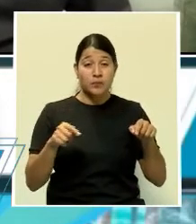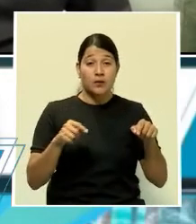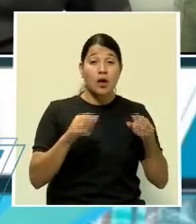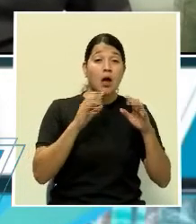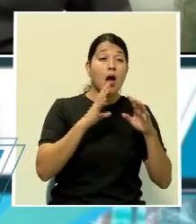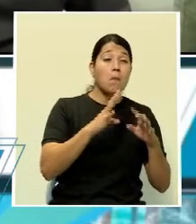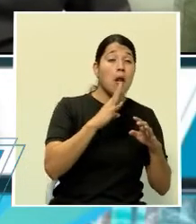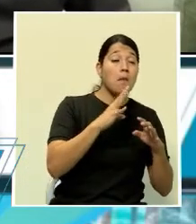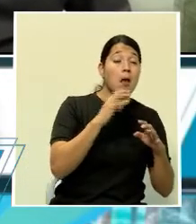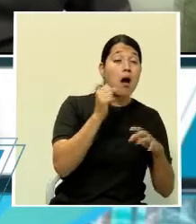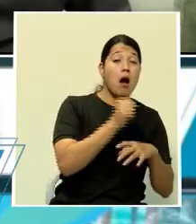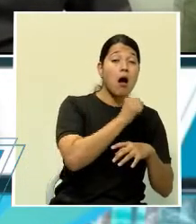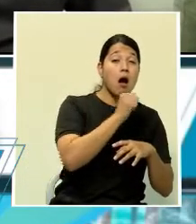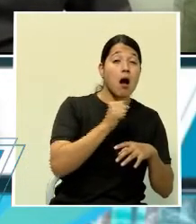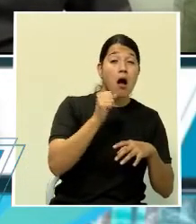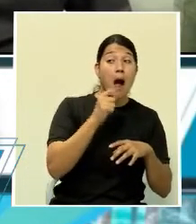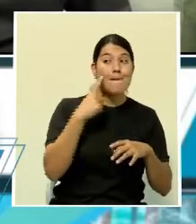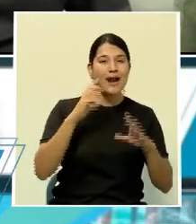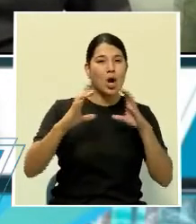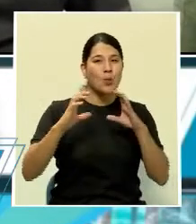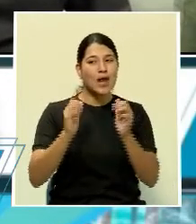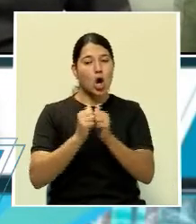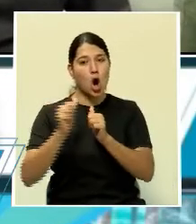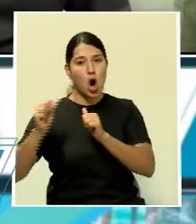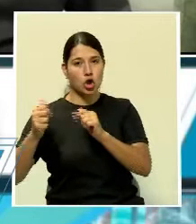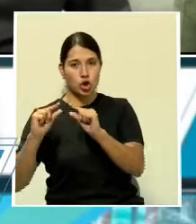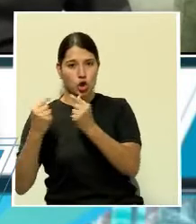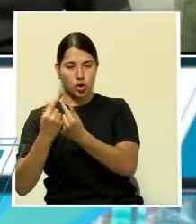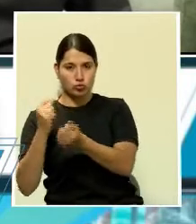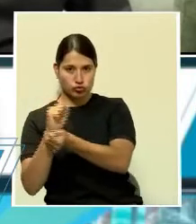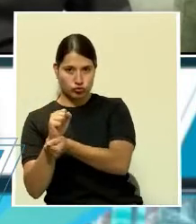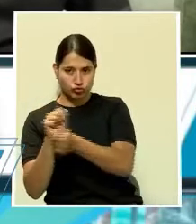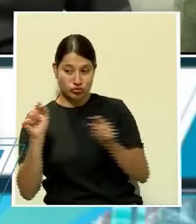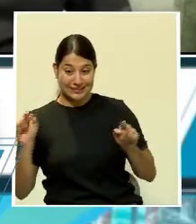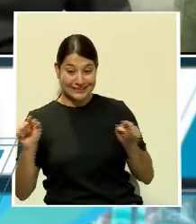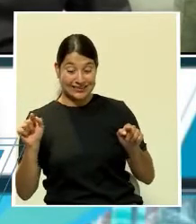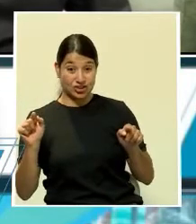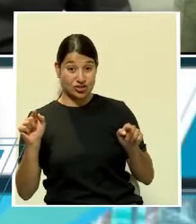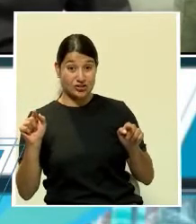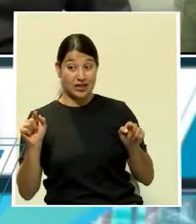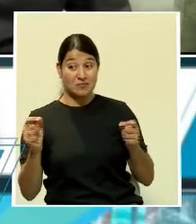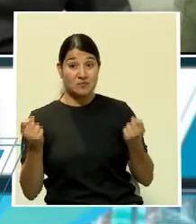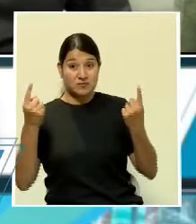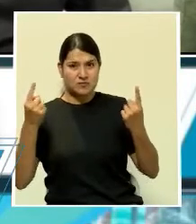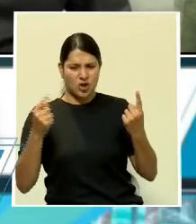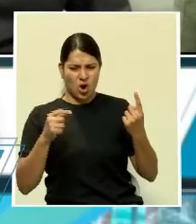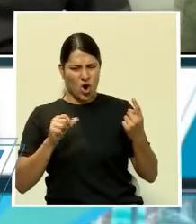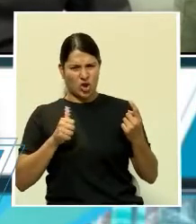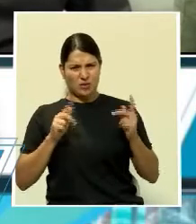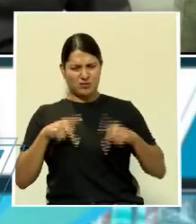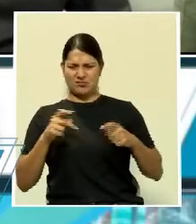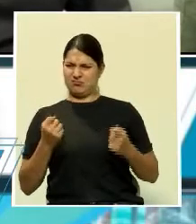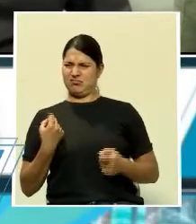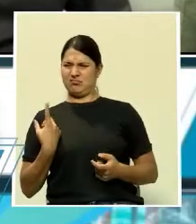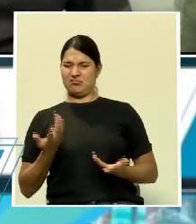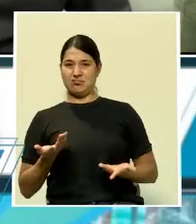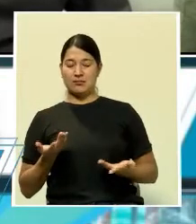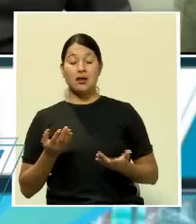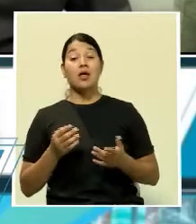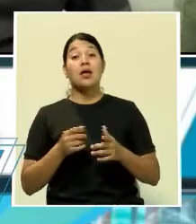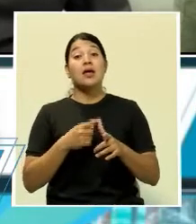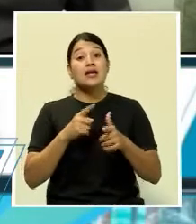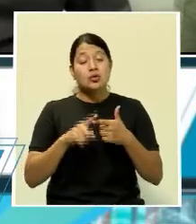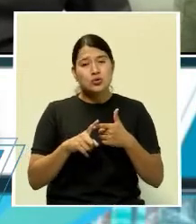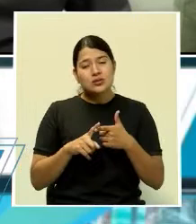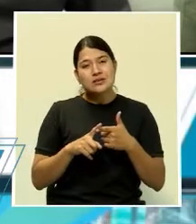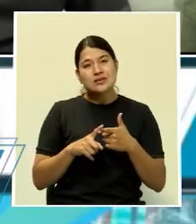fuerza económica fundamental para desarrollar las economías de muchos países como Estados Unidos y Brasil, por